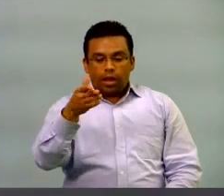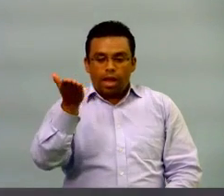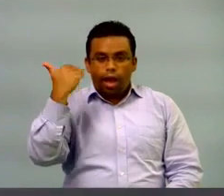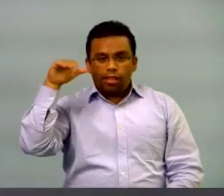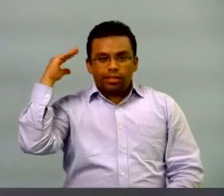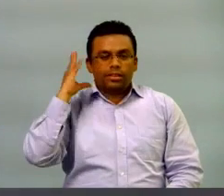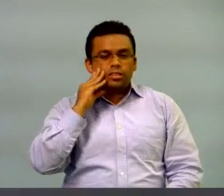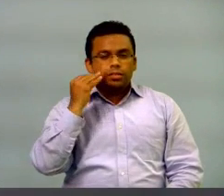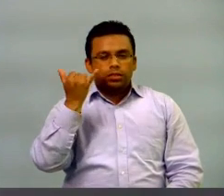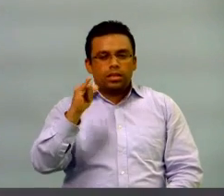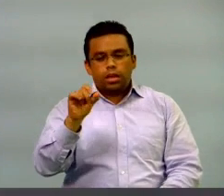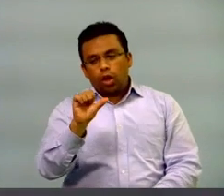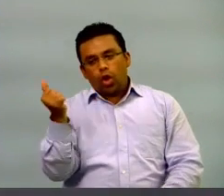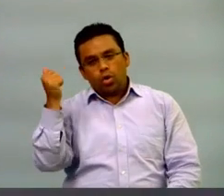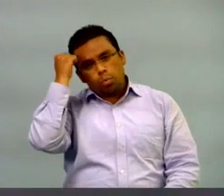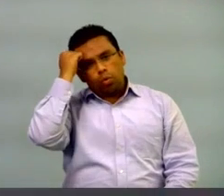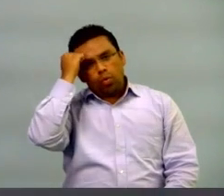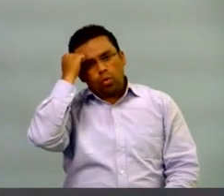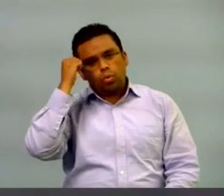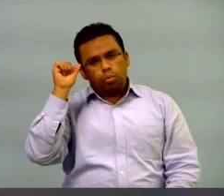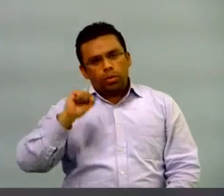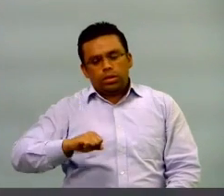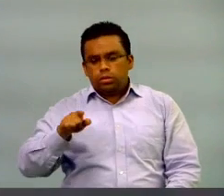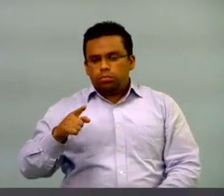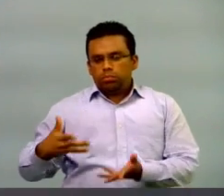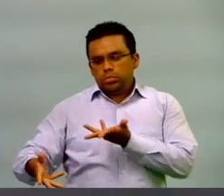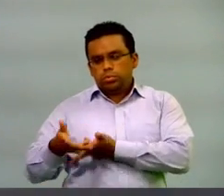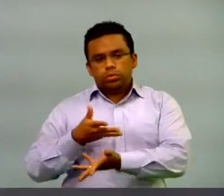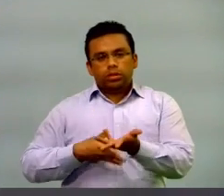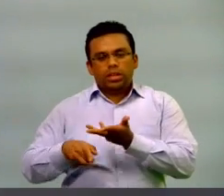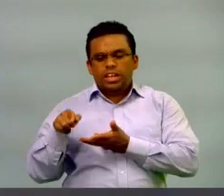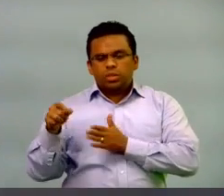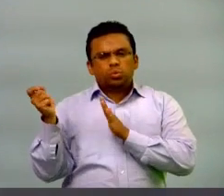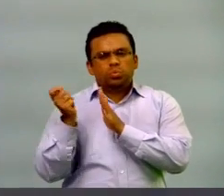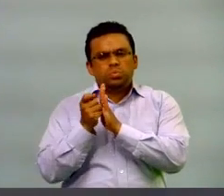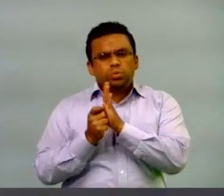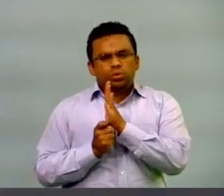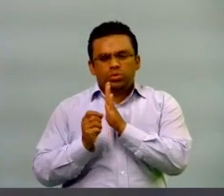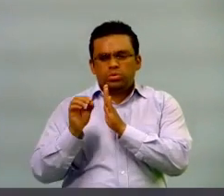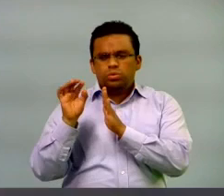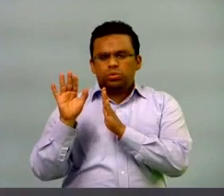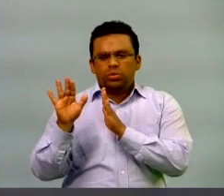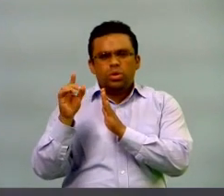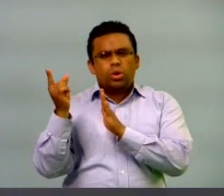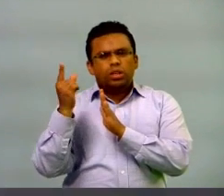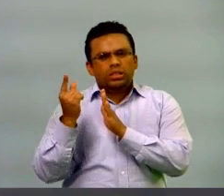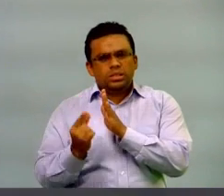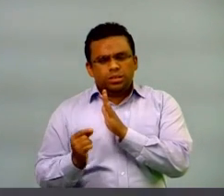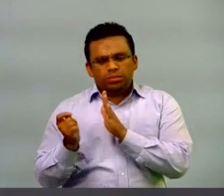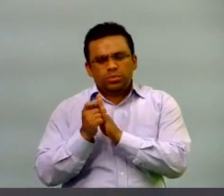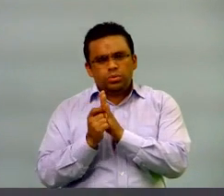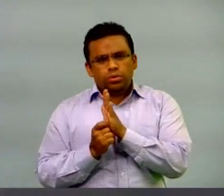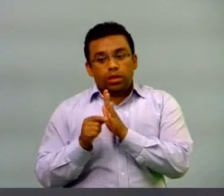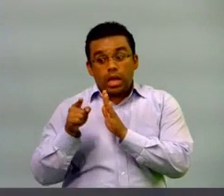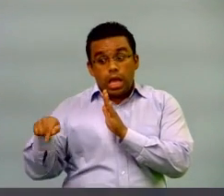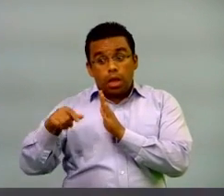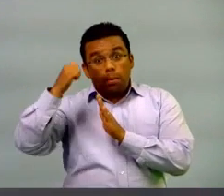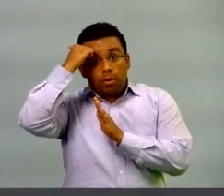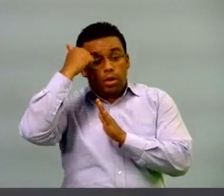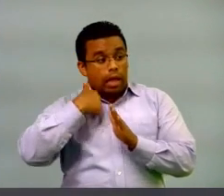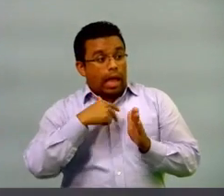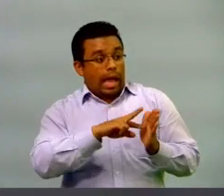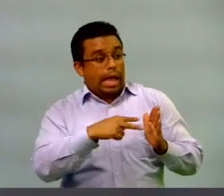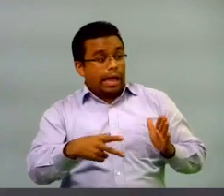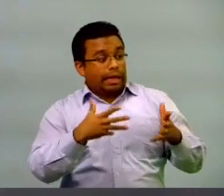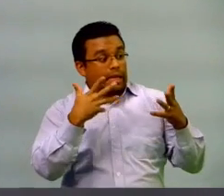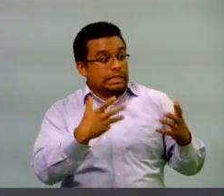otros docentes, ¿cuáles son esos aspectos o esos puntos principales en los que los docentes quieren utilizar la tecnología? ¿Cuáles son